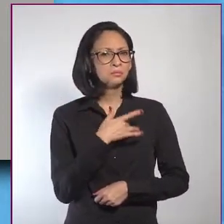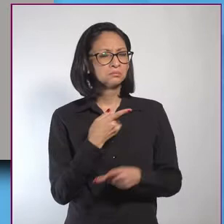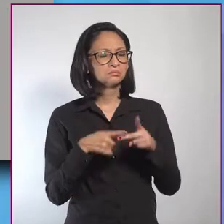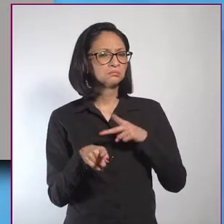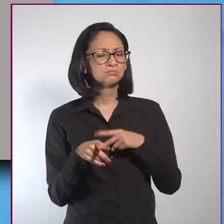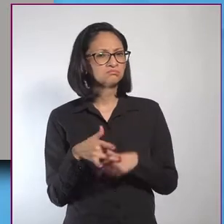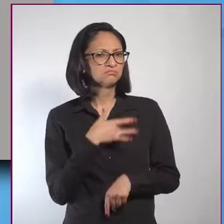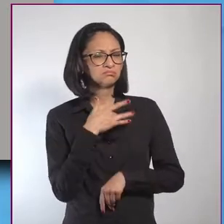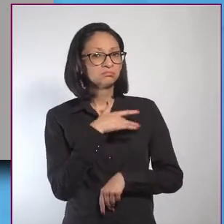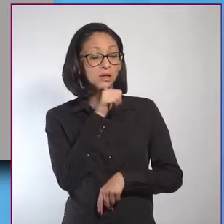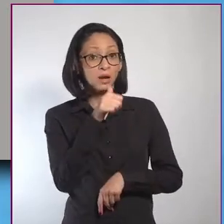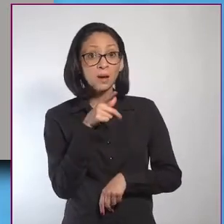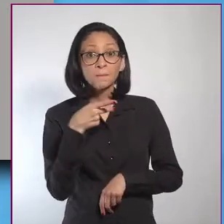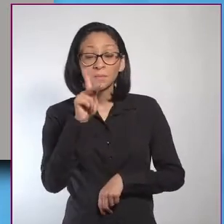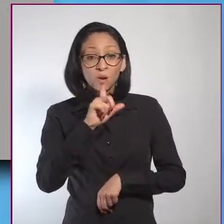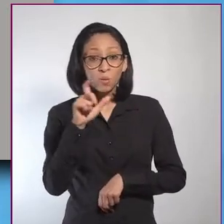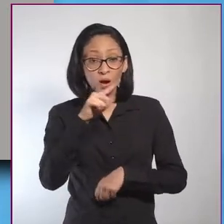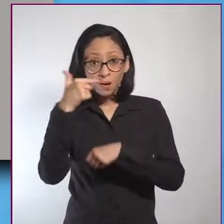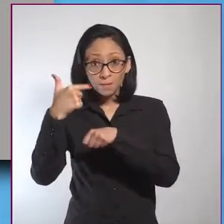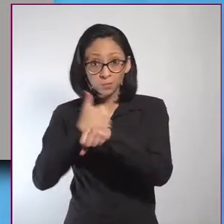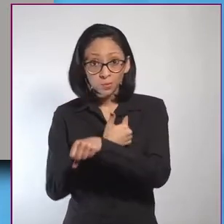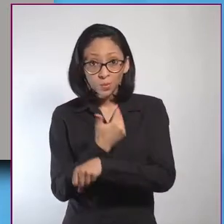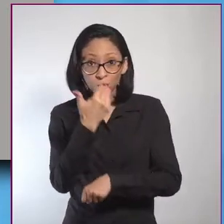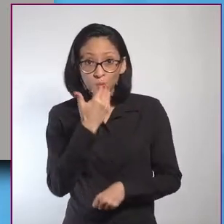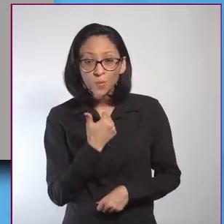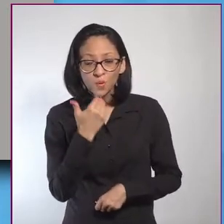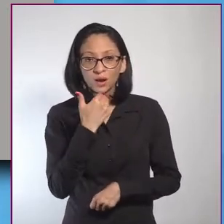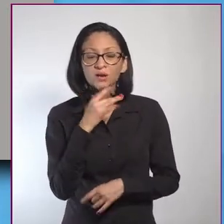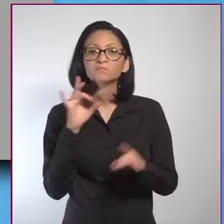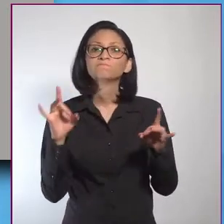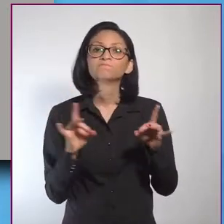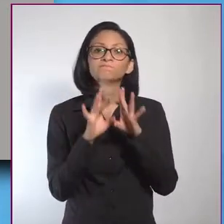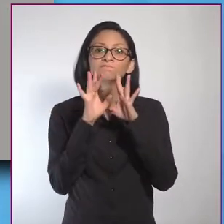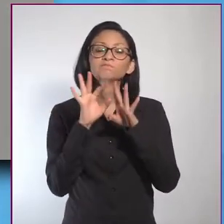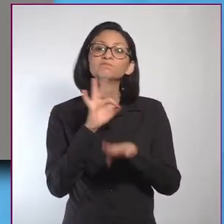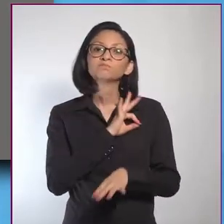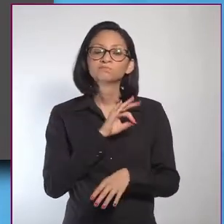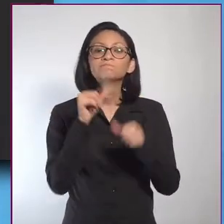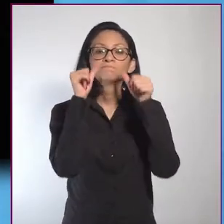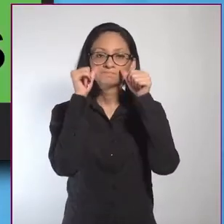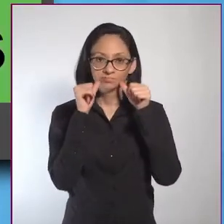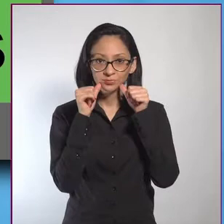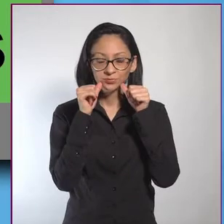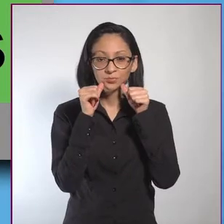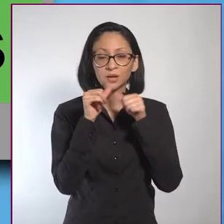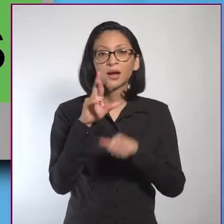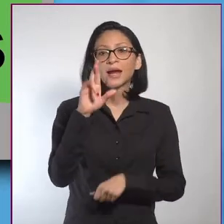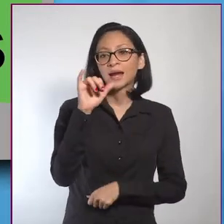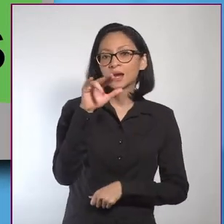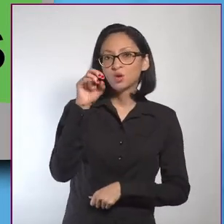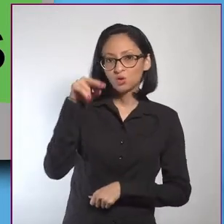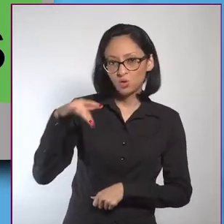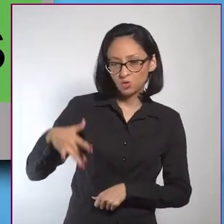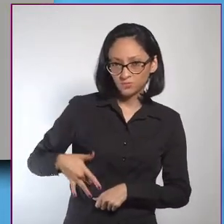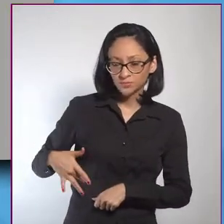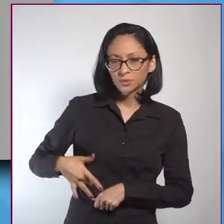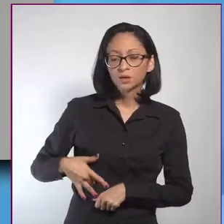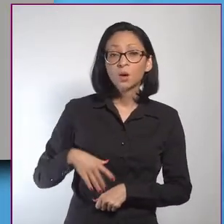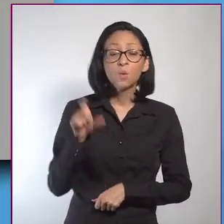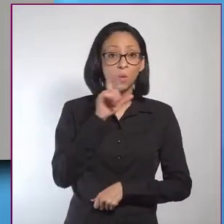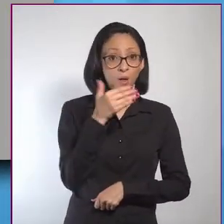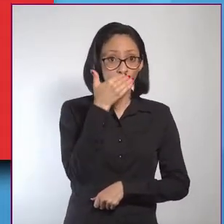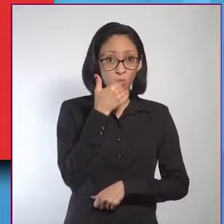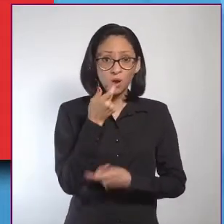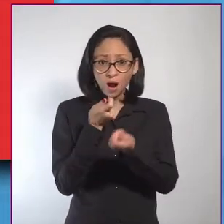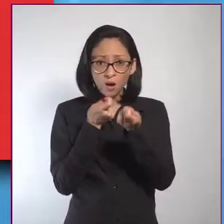pero si no se detecta y se trata a tiempo puede llegar a ocasionar ceguera. En los riñones, un control inadecuado